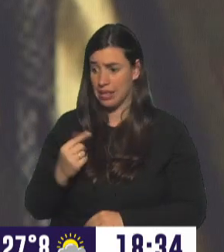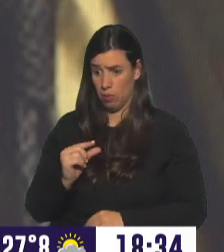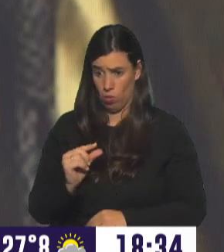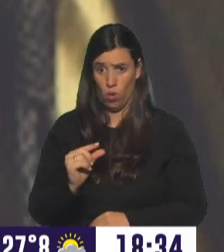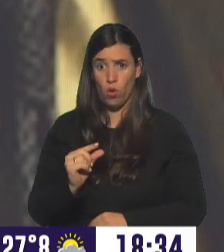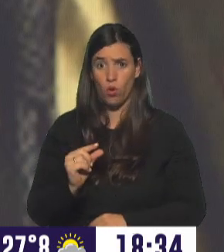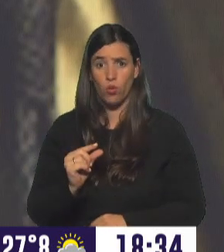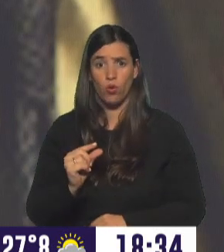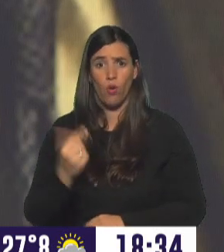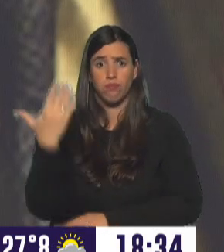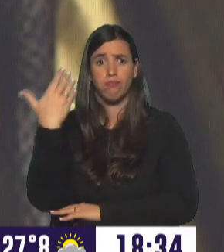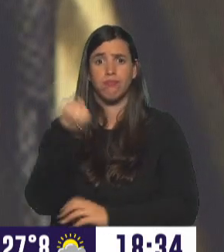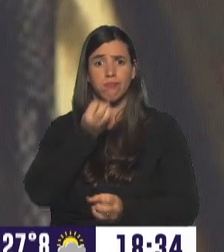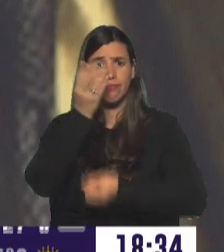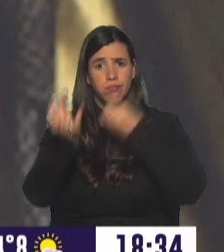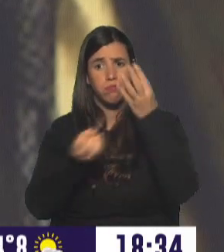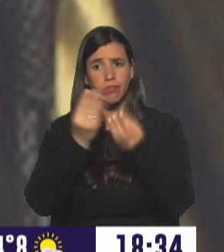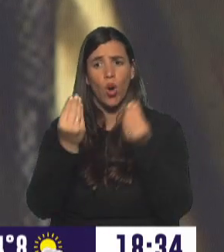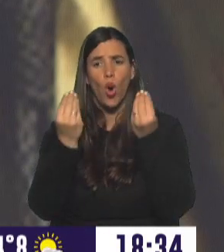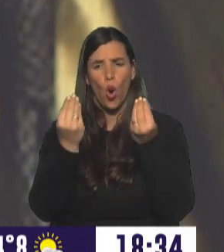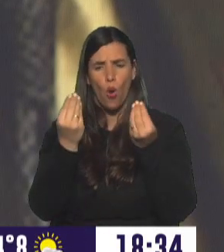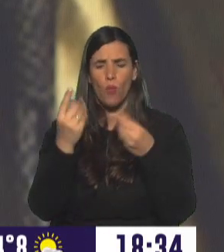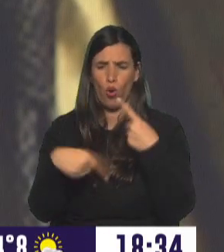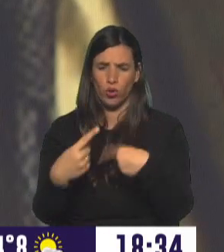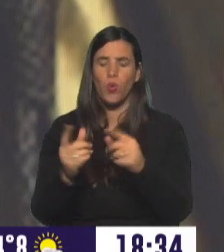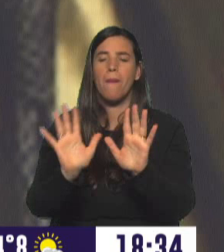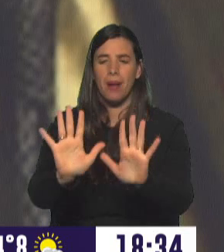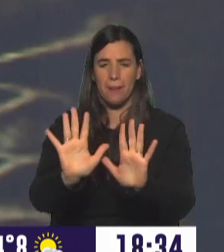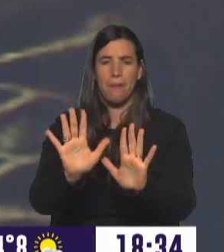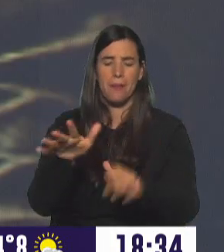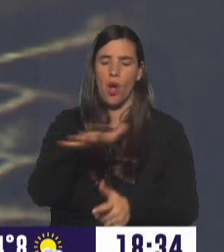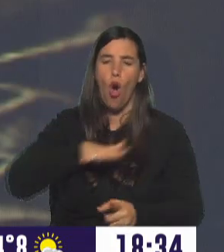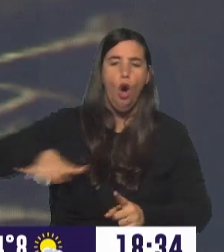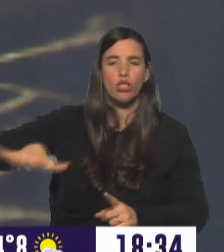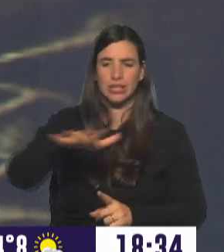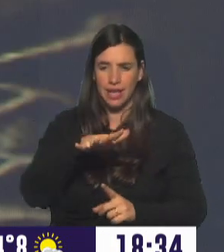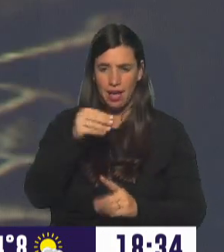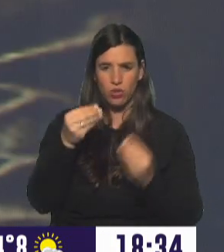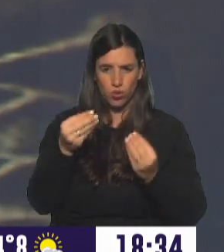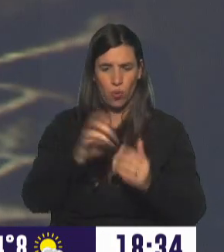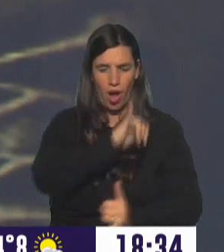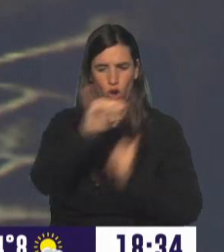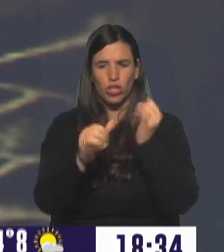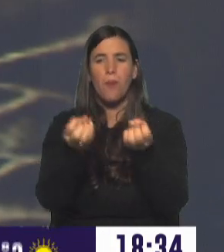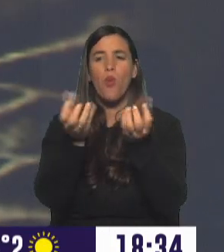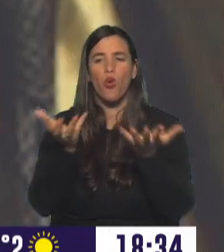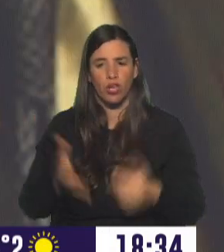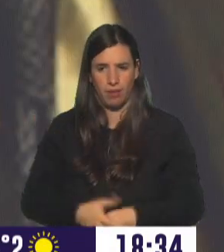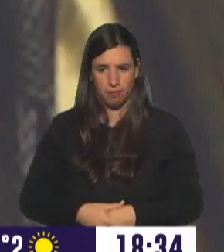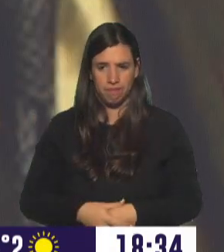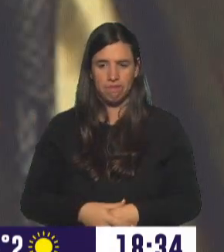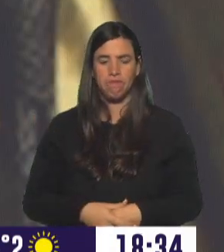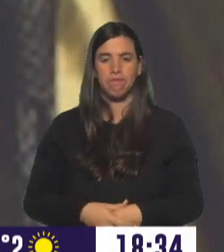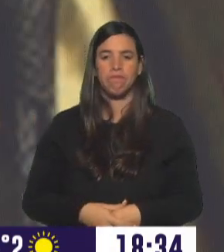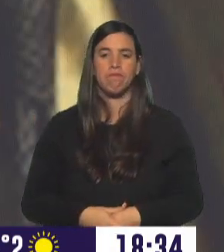argumentos en la Asamblea. ¿Y cómo continúa? Primero entremos en contexto para contarle a la gente el porqué de la situación, ¿no? Sí, así es. Se presentó a